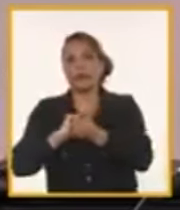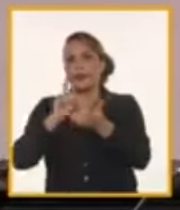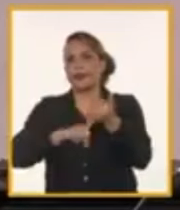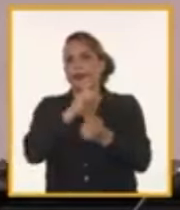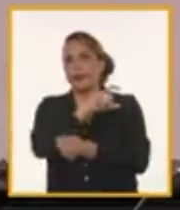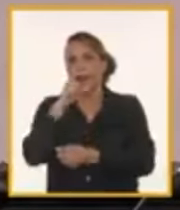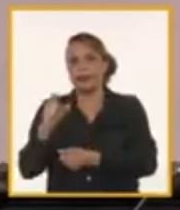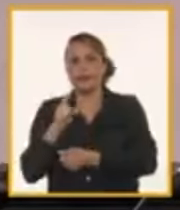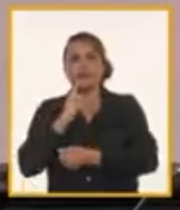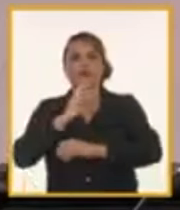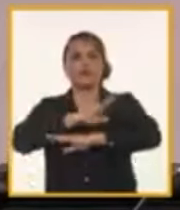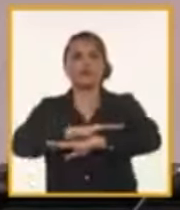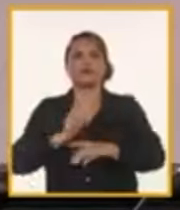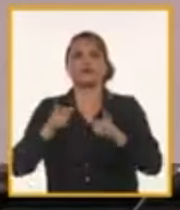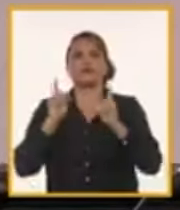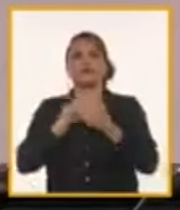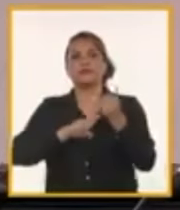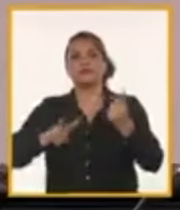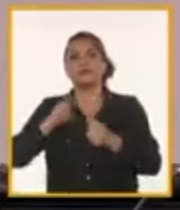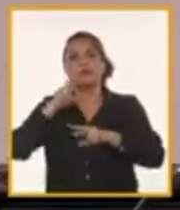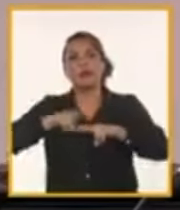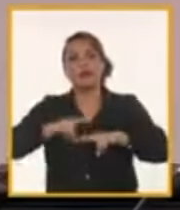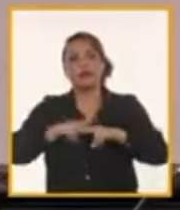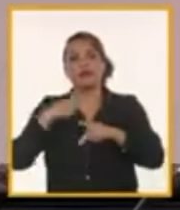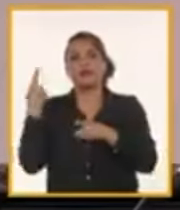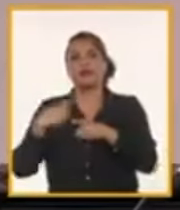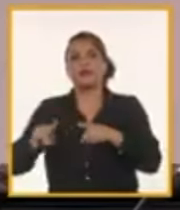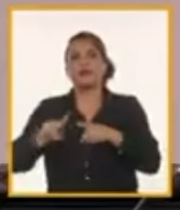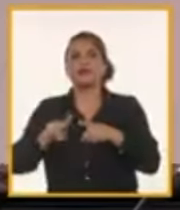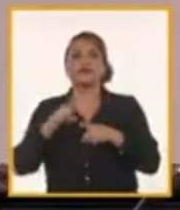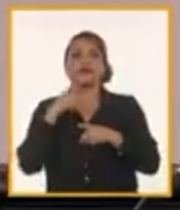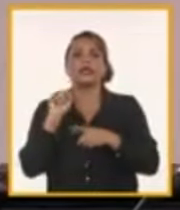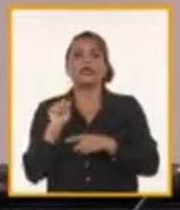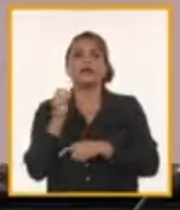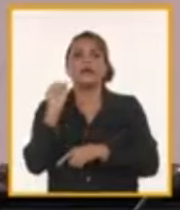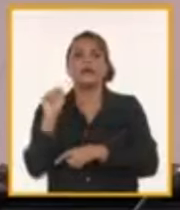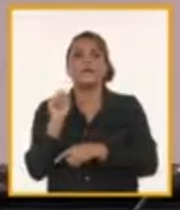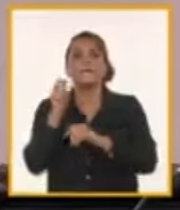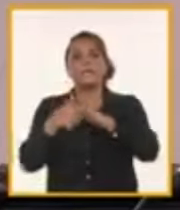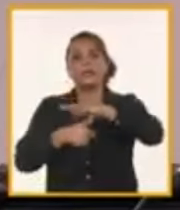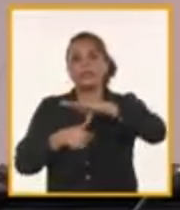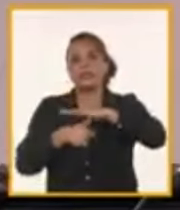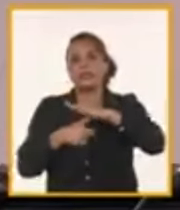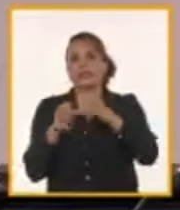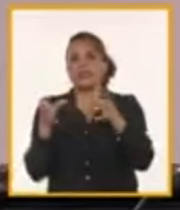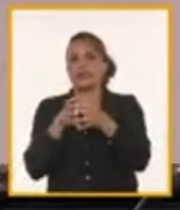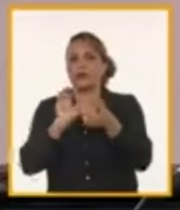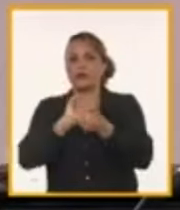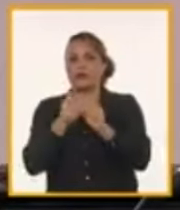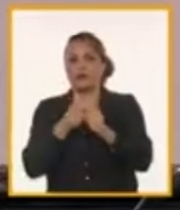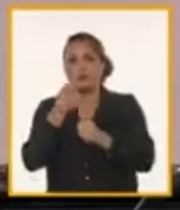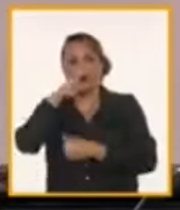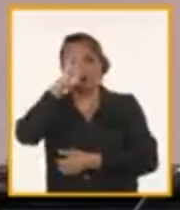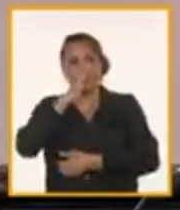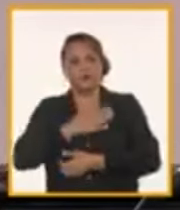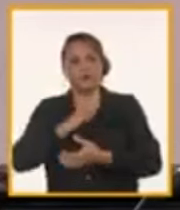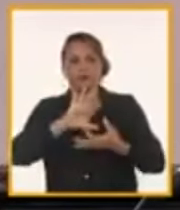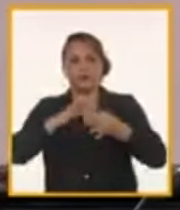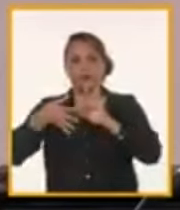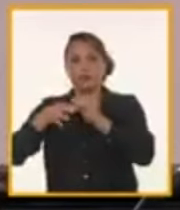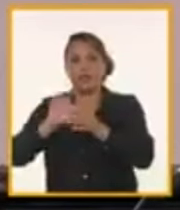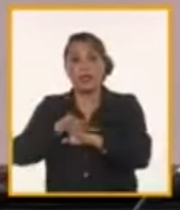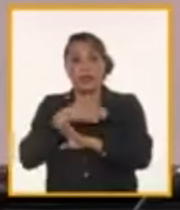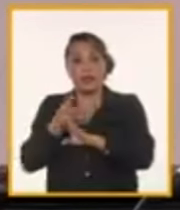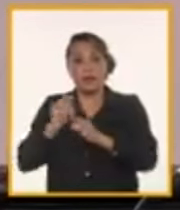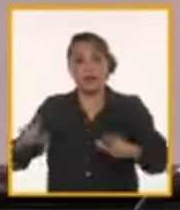provincial de partido en la Habana y también el primer el presidente del comité olímpico cubano después de este acto